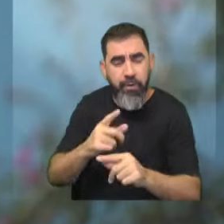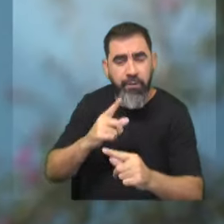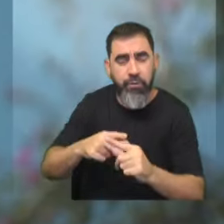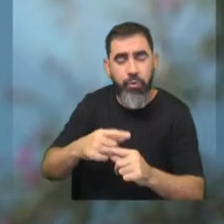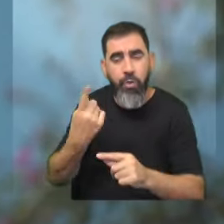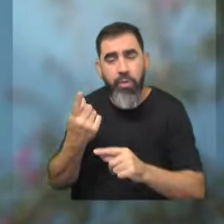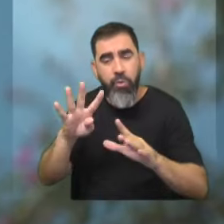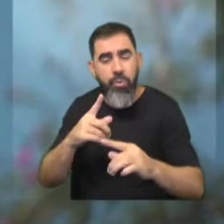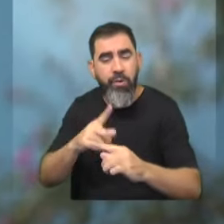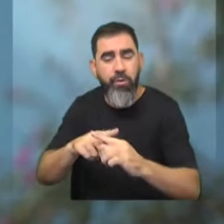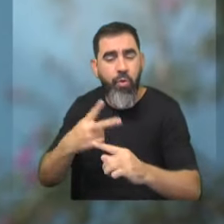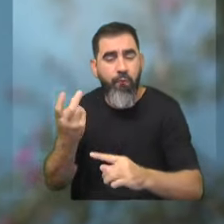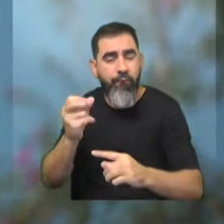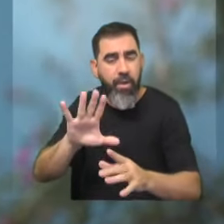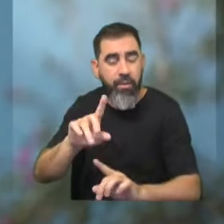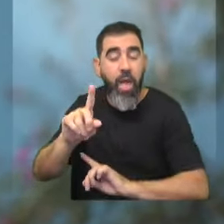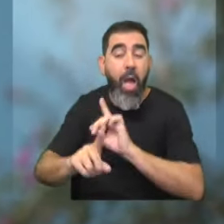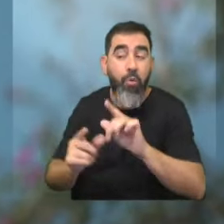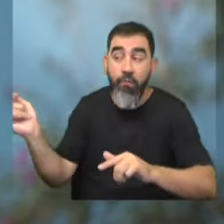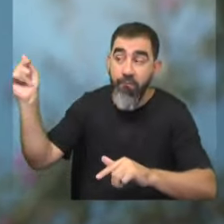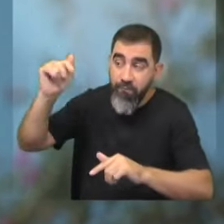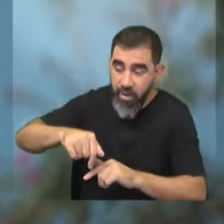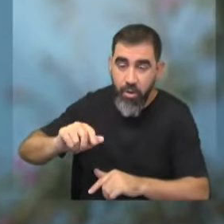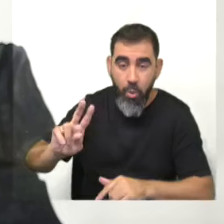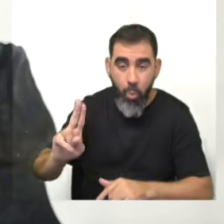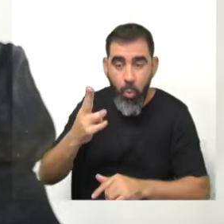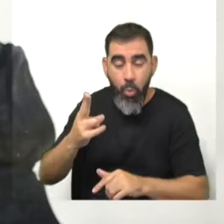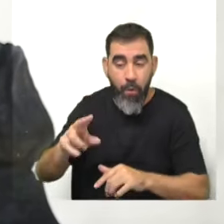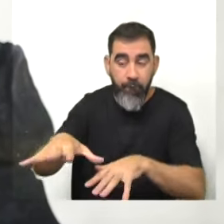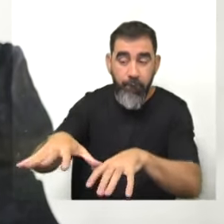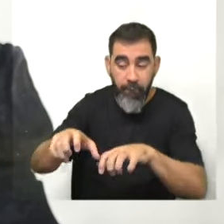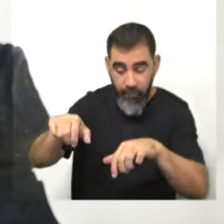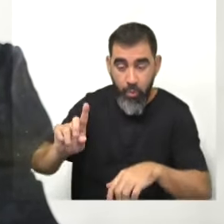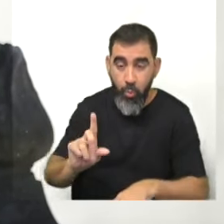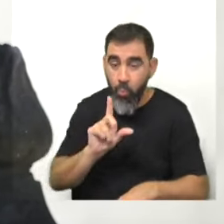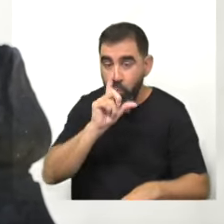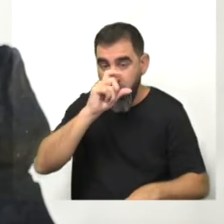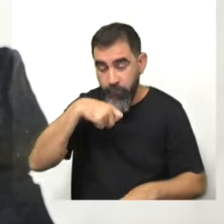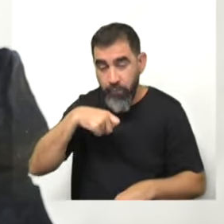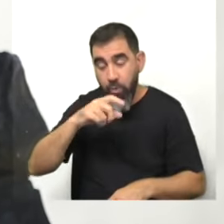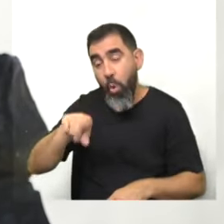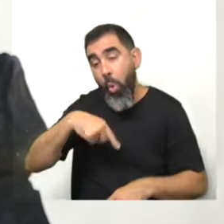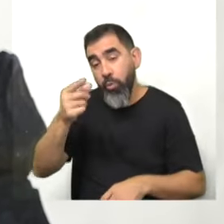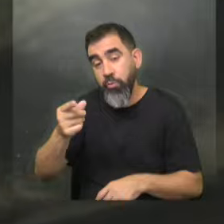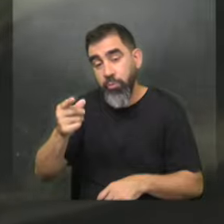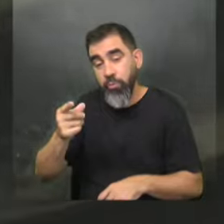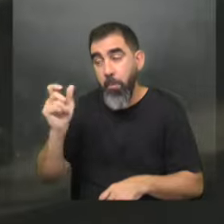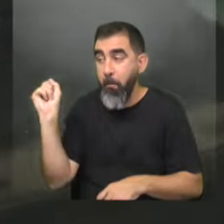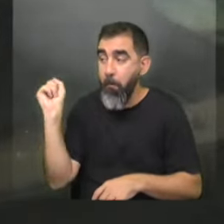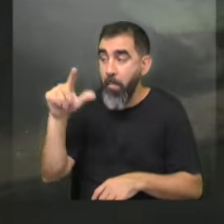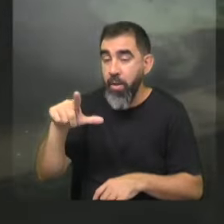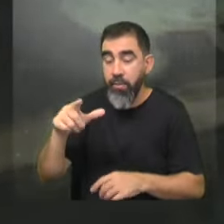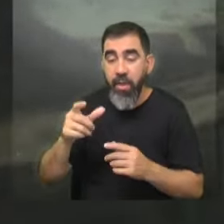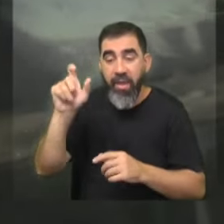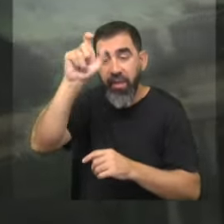XIX y principios del siglo XX. Algunos que vinieron hasta aquí y se instalaron en Montevideo, y otros que mandaban sus obras desde